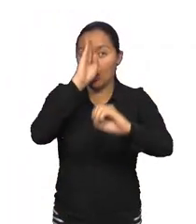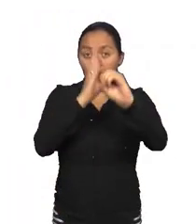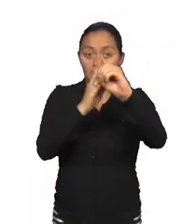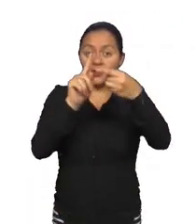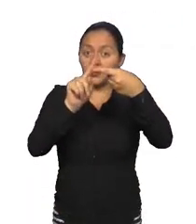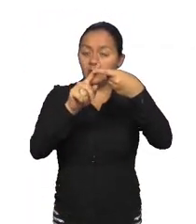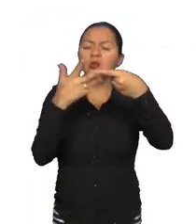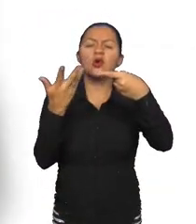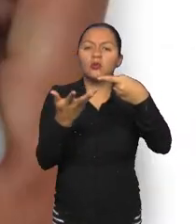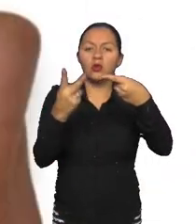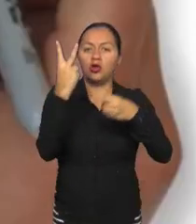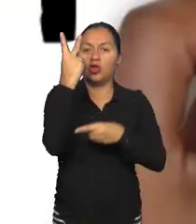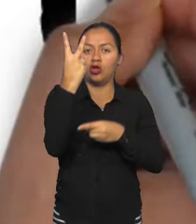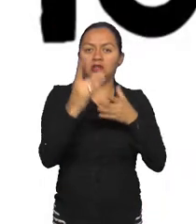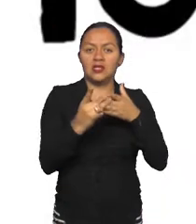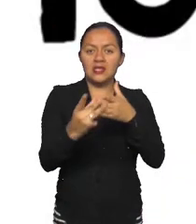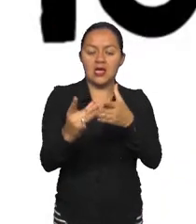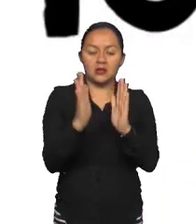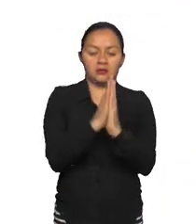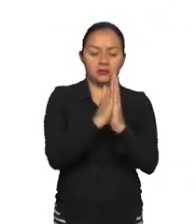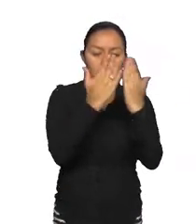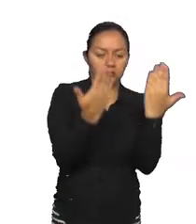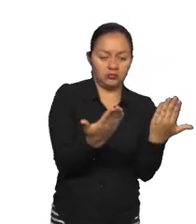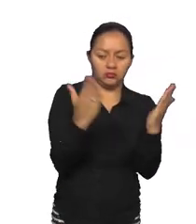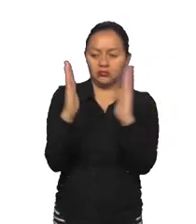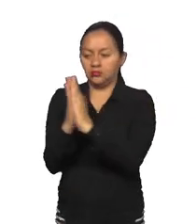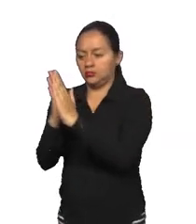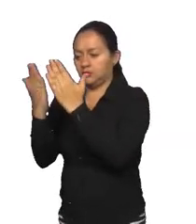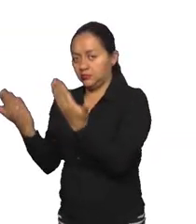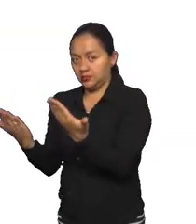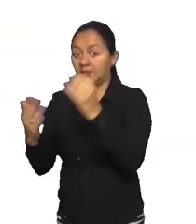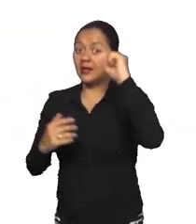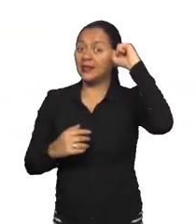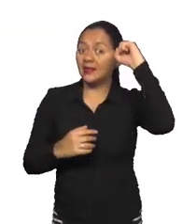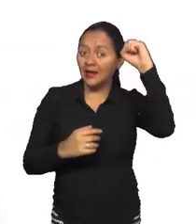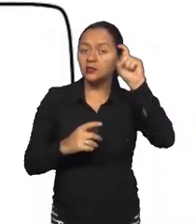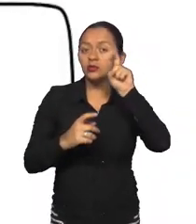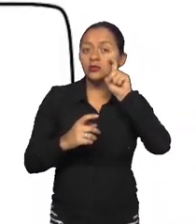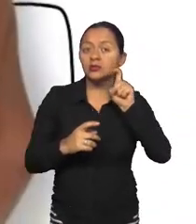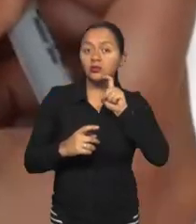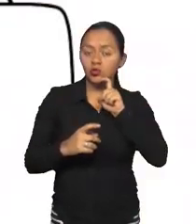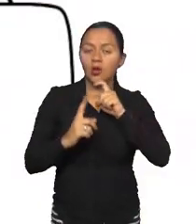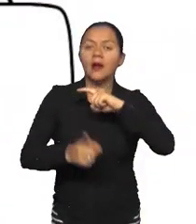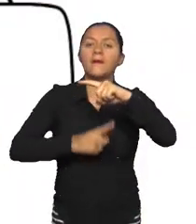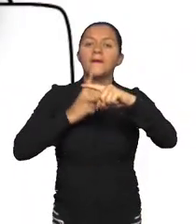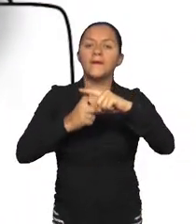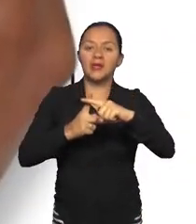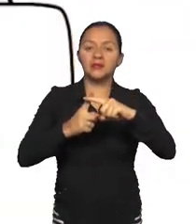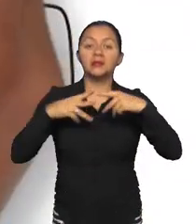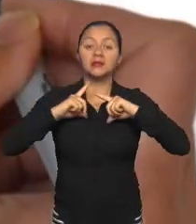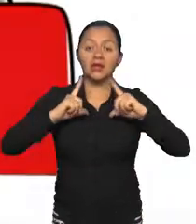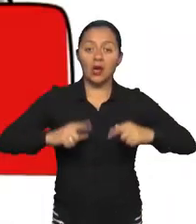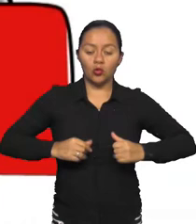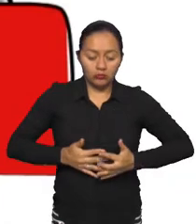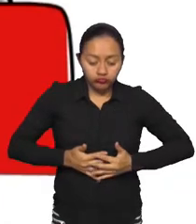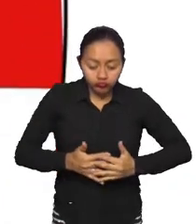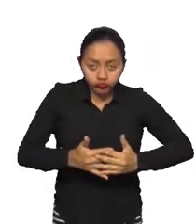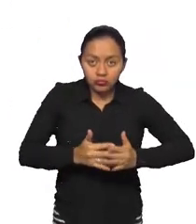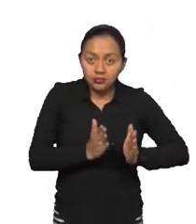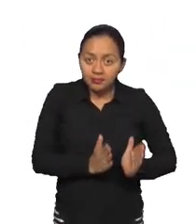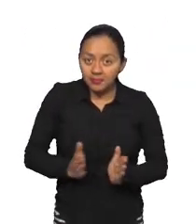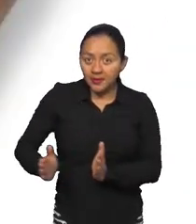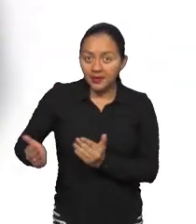están la elaboración de dos guías que abordarán los derechos, salud sexual y salud reproductiva de personas con